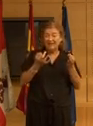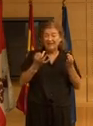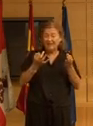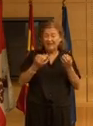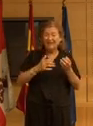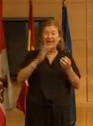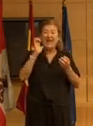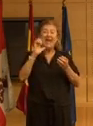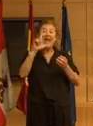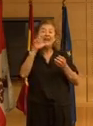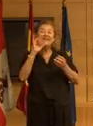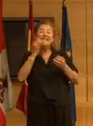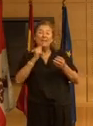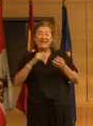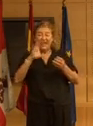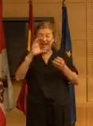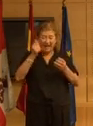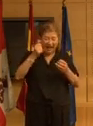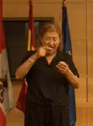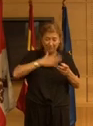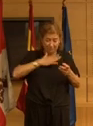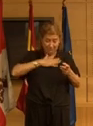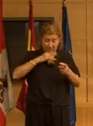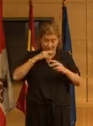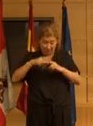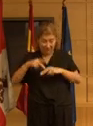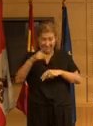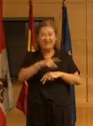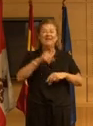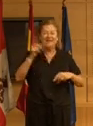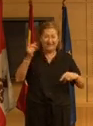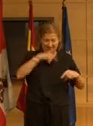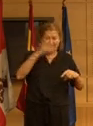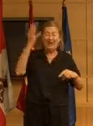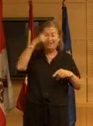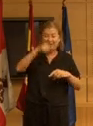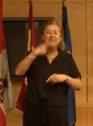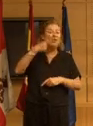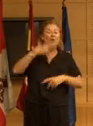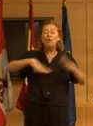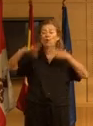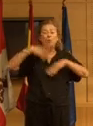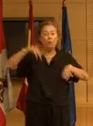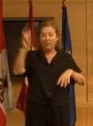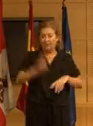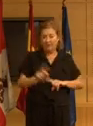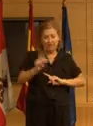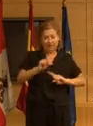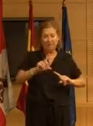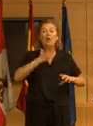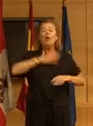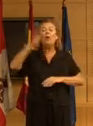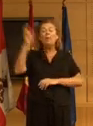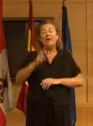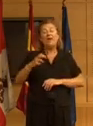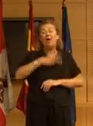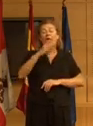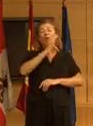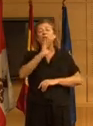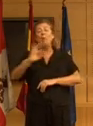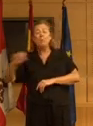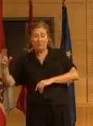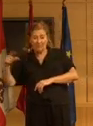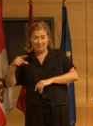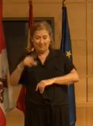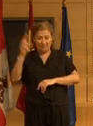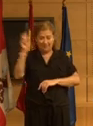Elizabeth Capetuti, la catedrática de enfermería, que en principio iba a venir aquí, no ha podido venir, pero va a estar vía Zoom porque